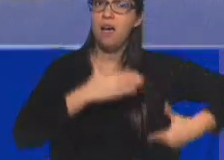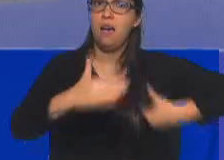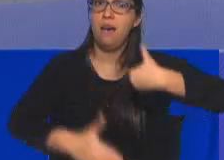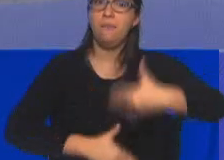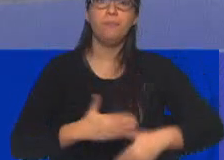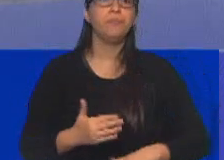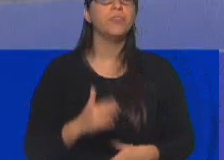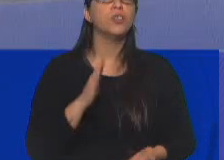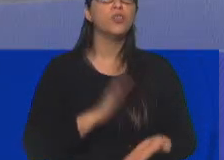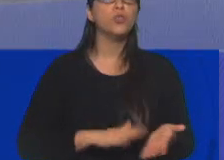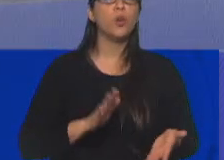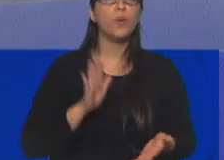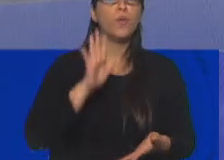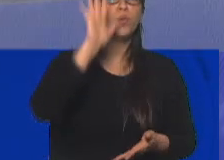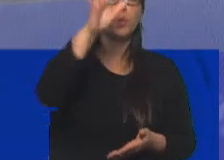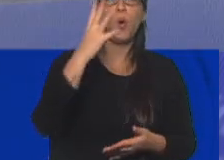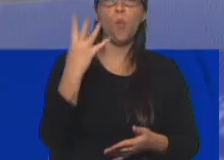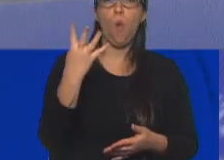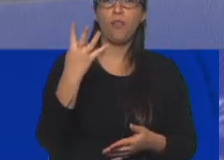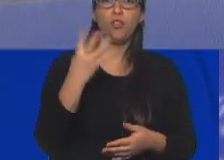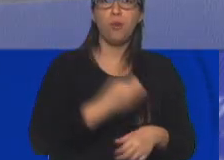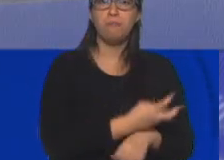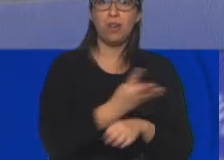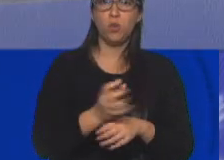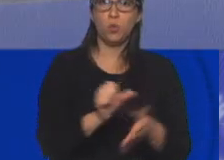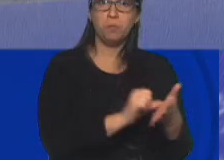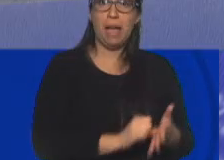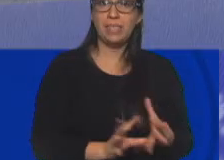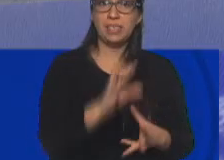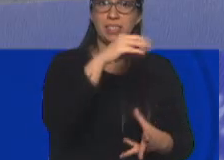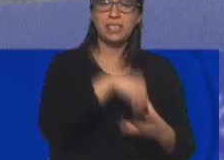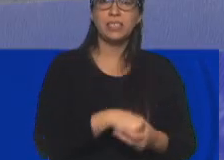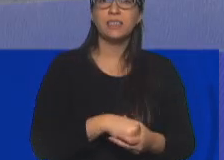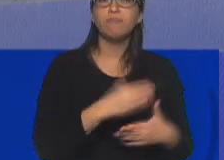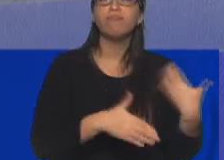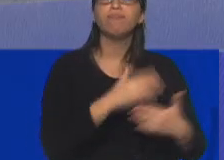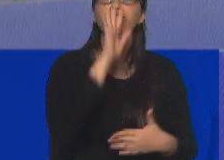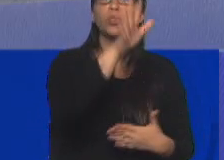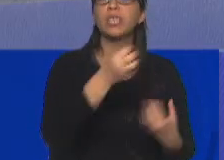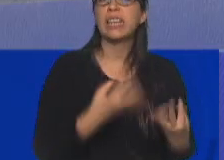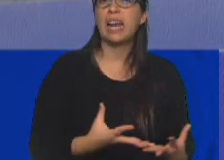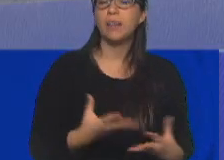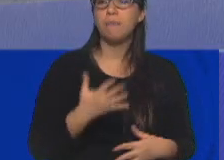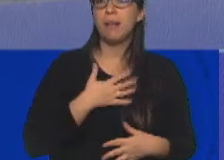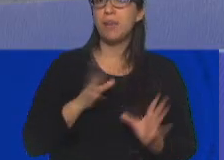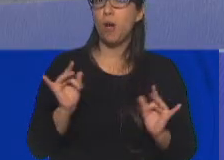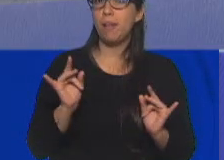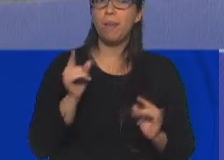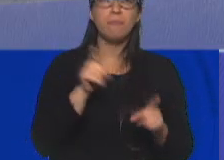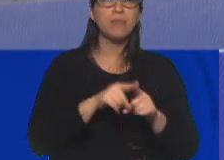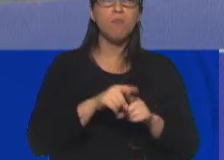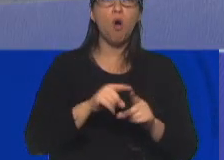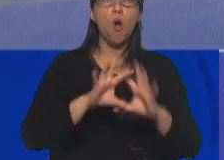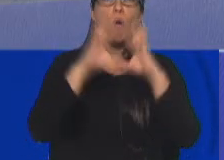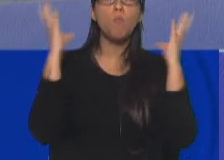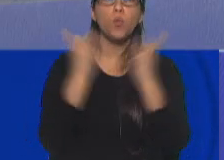comercial para los 4 integrantes del Mercosur? Bueno, es compleja, ¿no? Digo, para mí la metáfora más interesante es pensar el Mundial de Clubes,